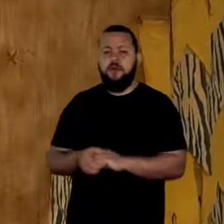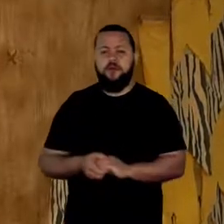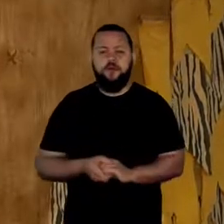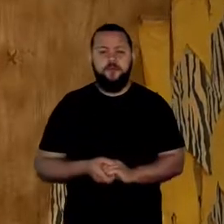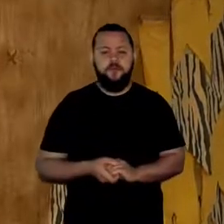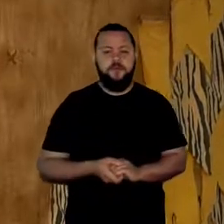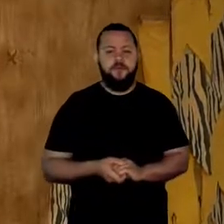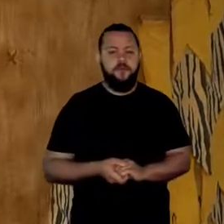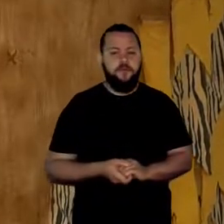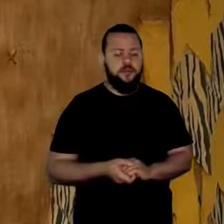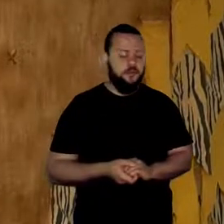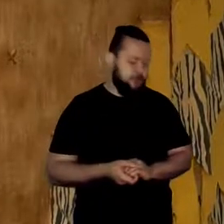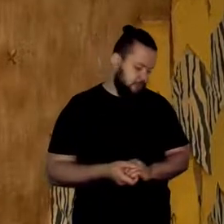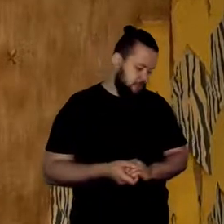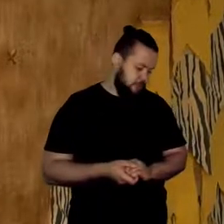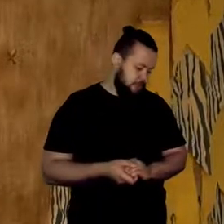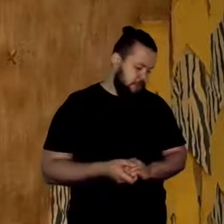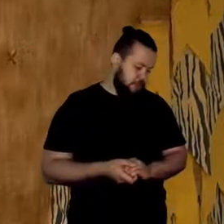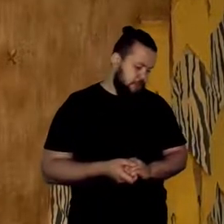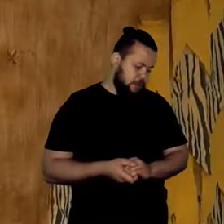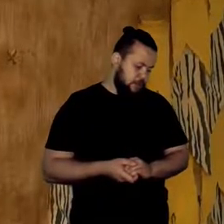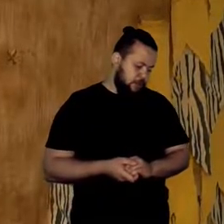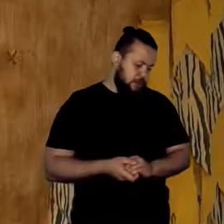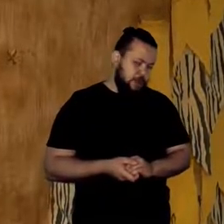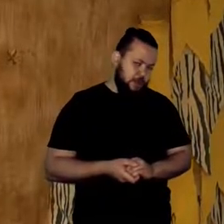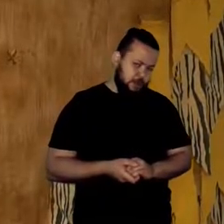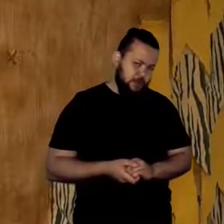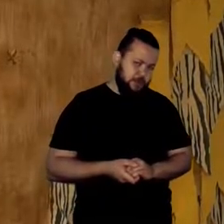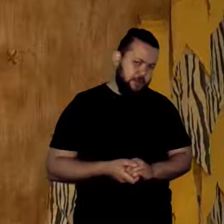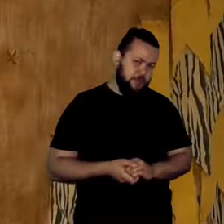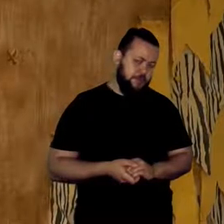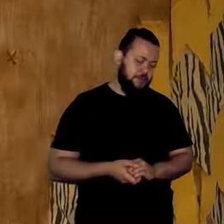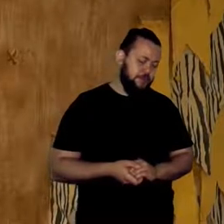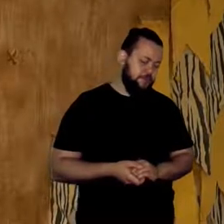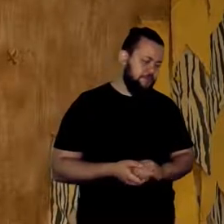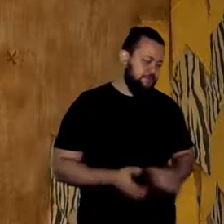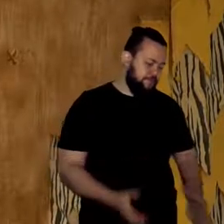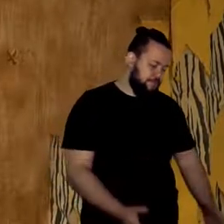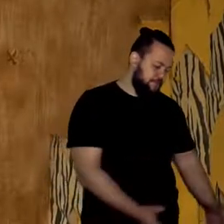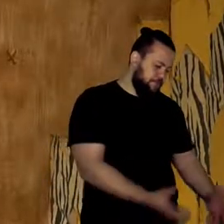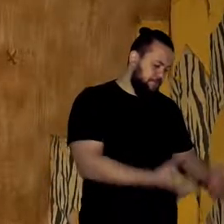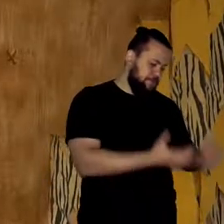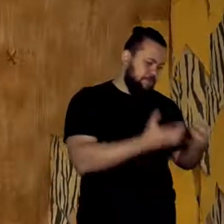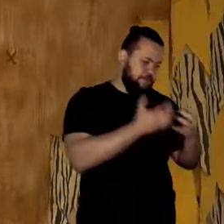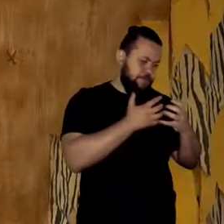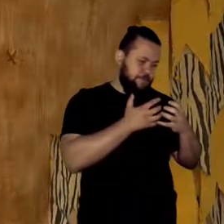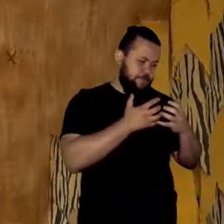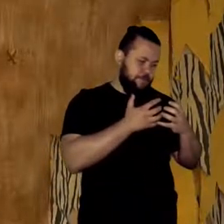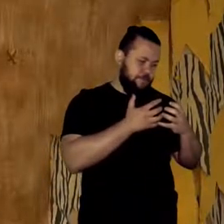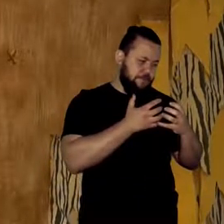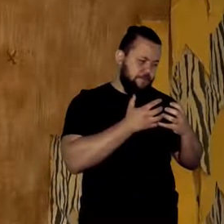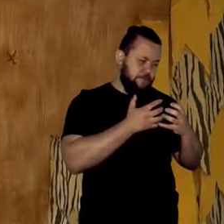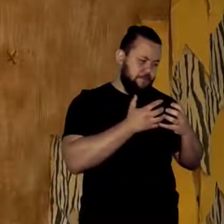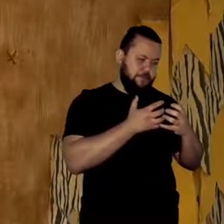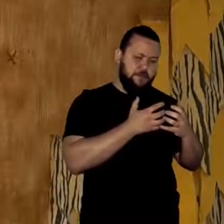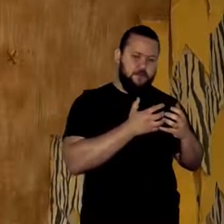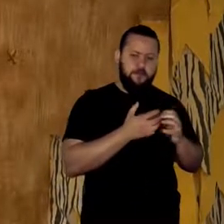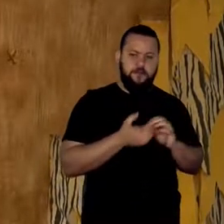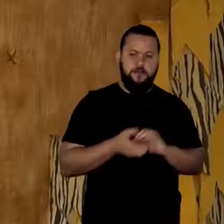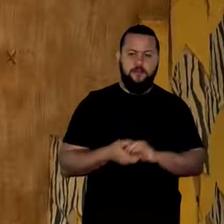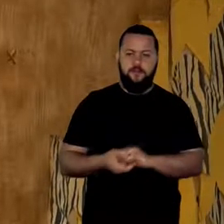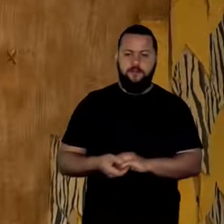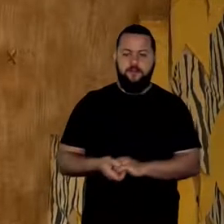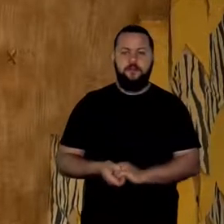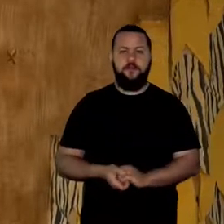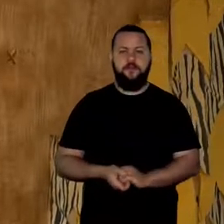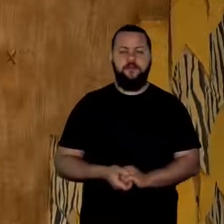madre. Soy América Latina, un pueblo sin pierna, pero que camina. Oye, tú no puedes comprar el viento, tú